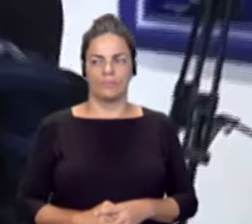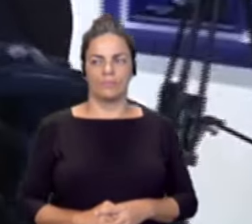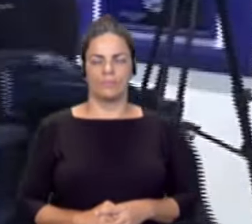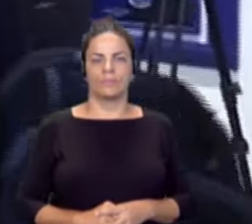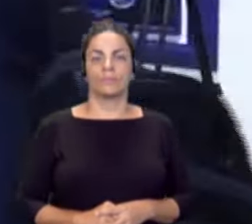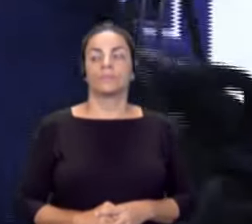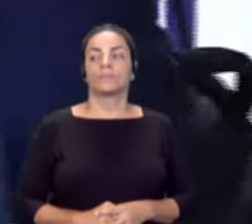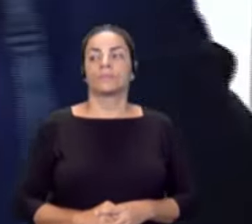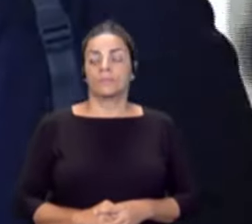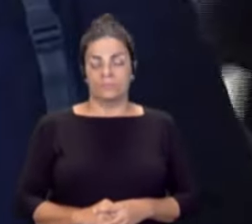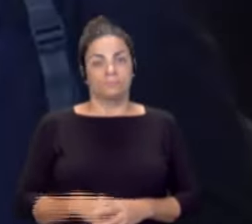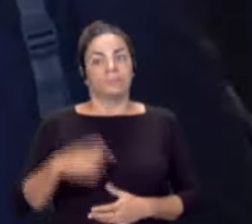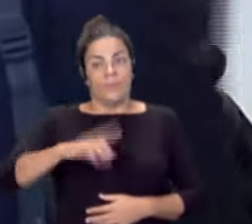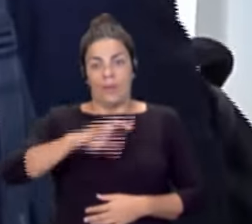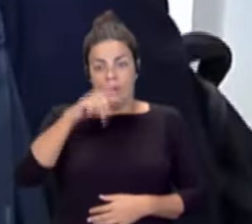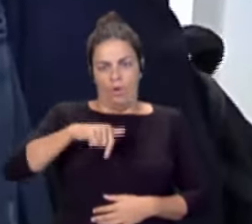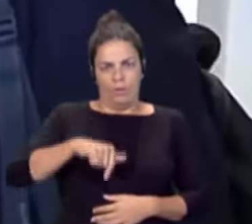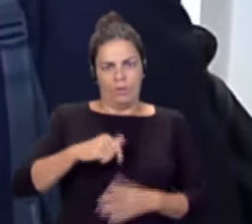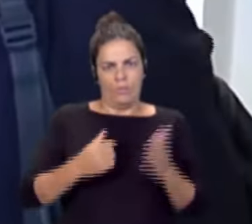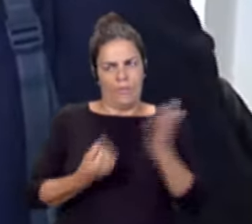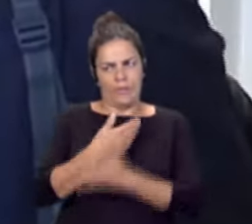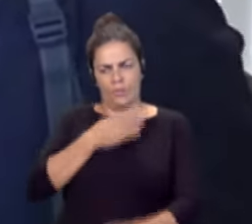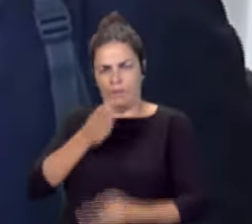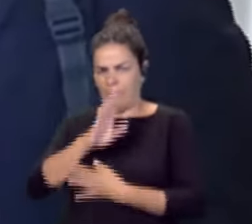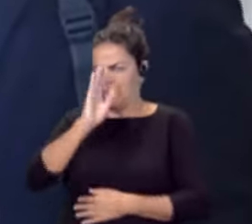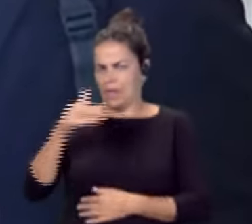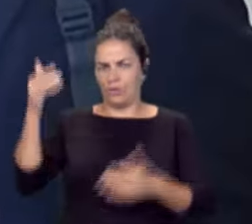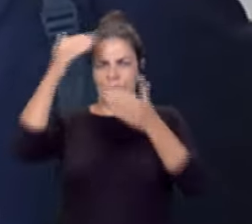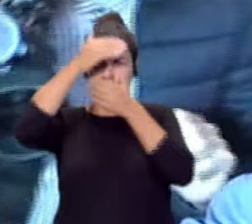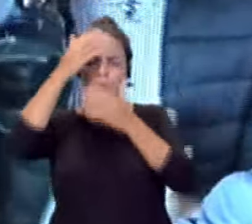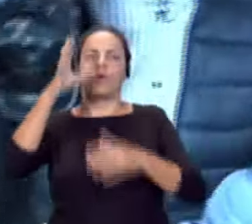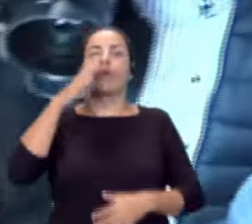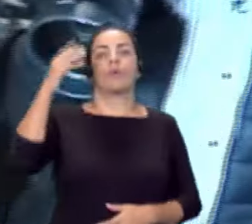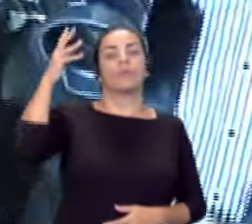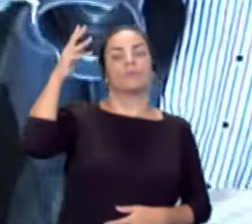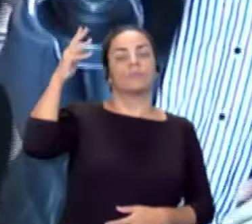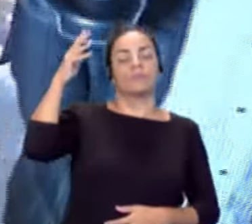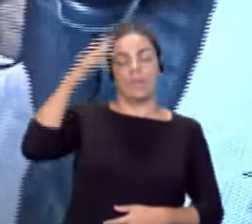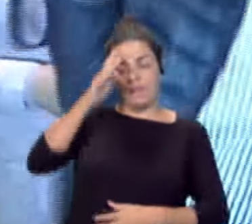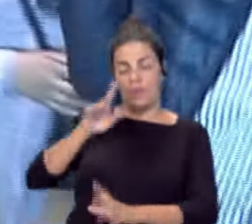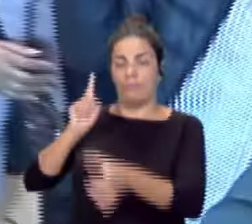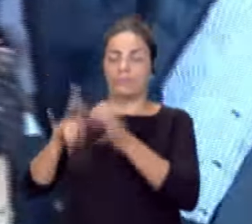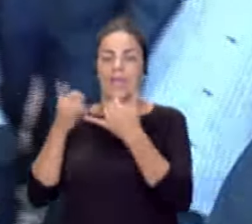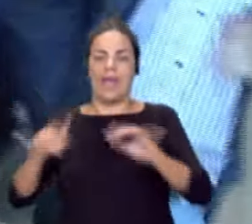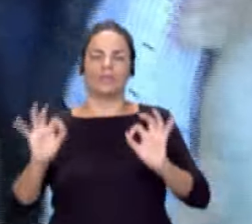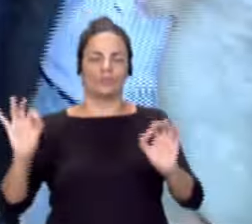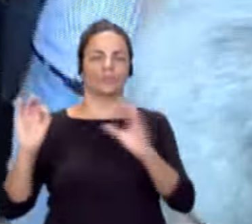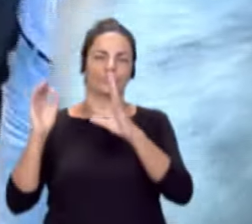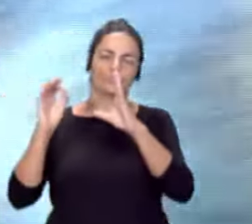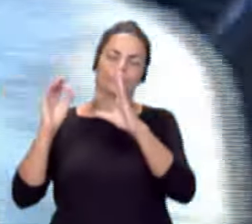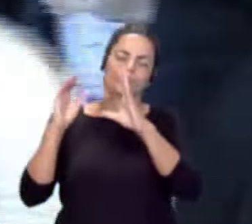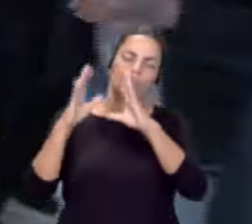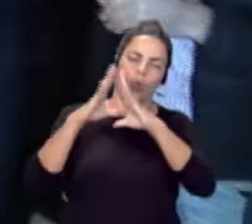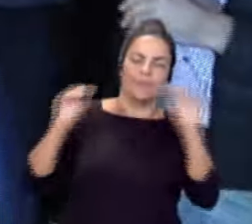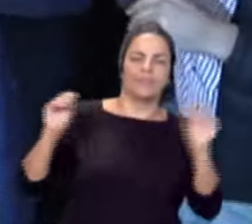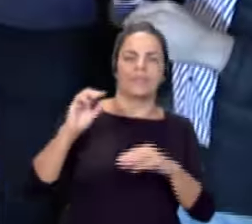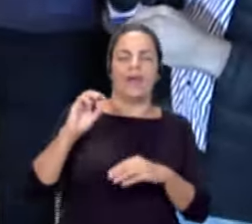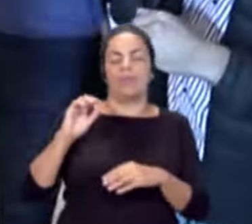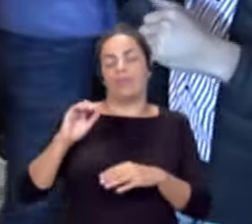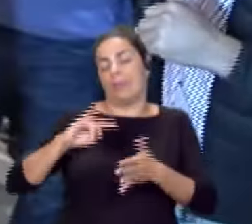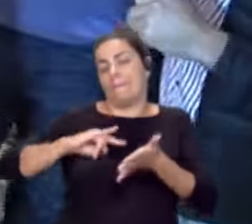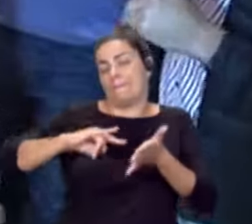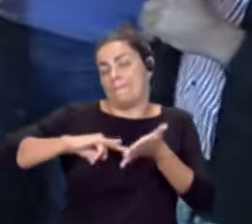Y hasta allí nos iremos en directo esta mañana hasta Marruecos, donde Clavijo interviene en un acto de la Universidad Politécnica Mohamed VI. Acompañado